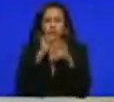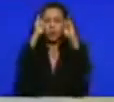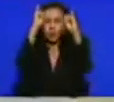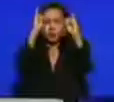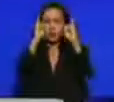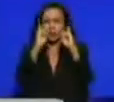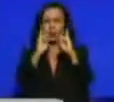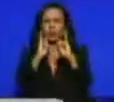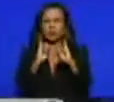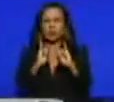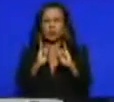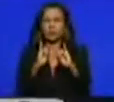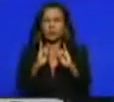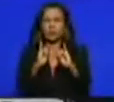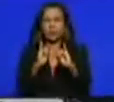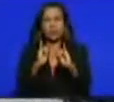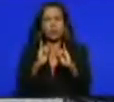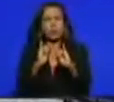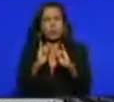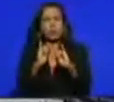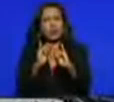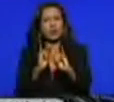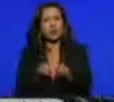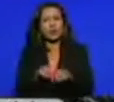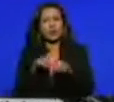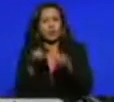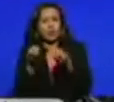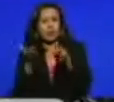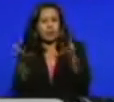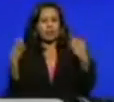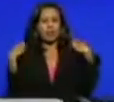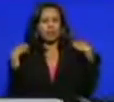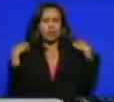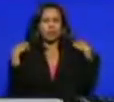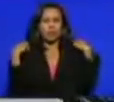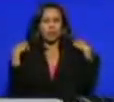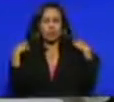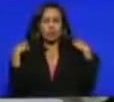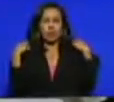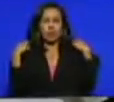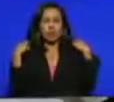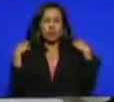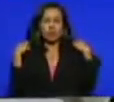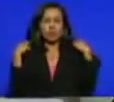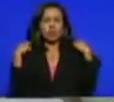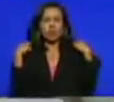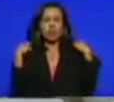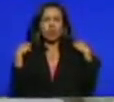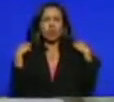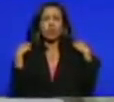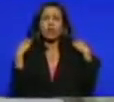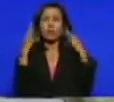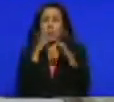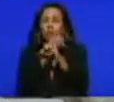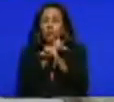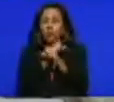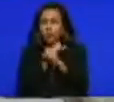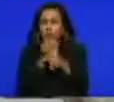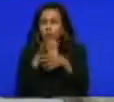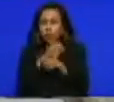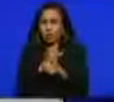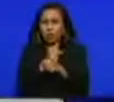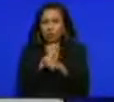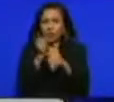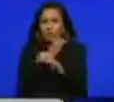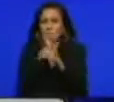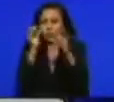institución, en la entrega de implementos deportivos, una donación que hizo la Embajada de la República de China,